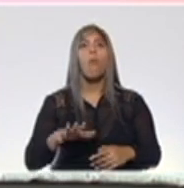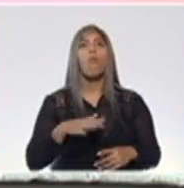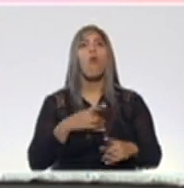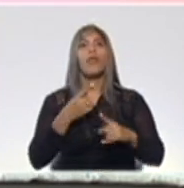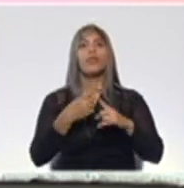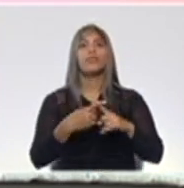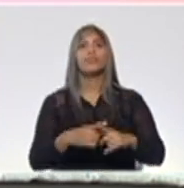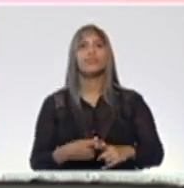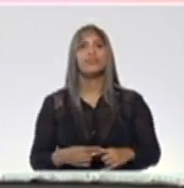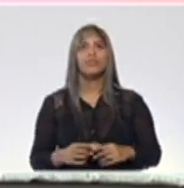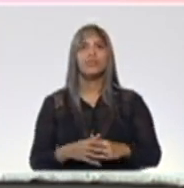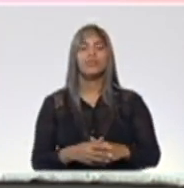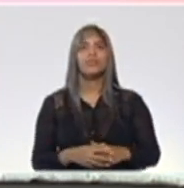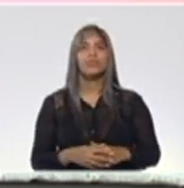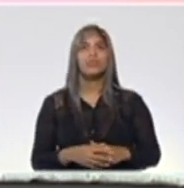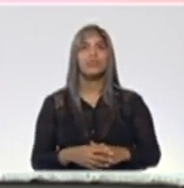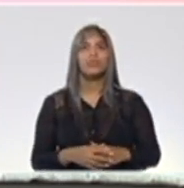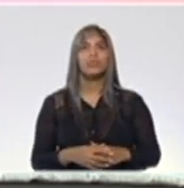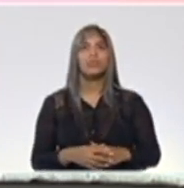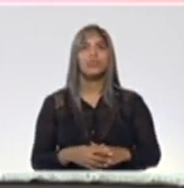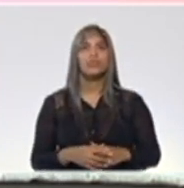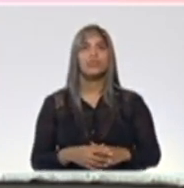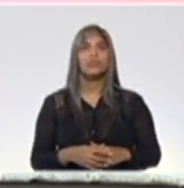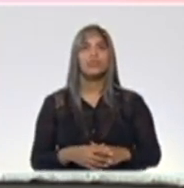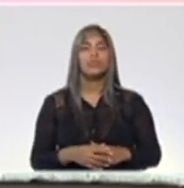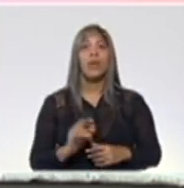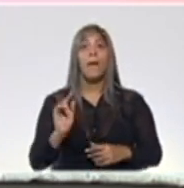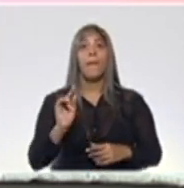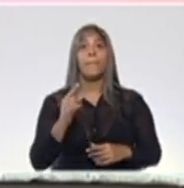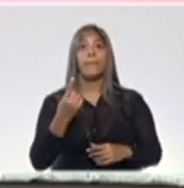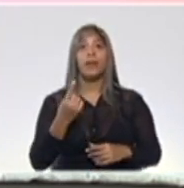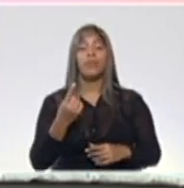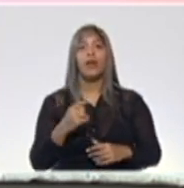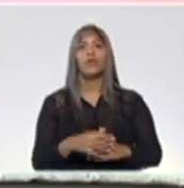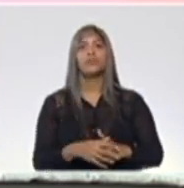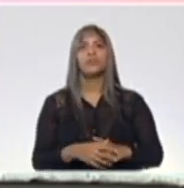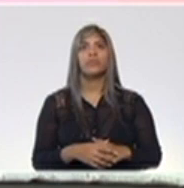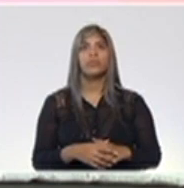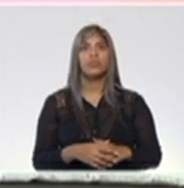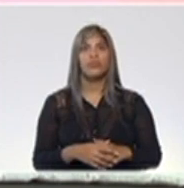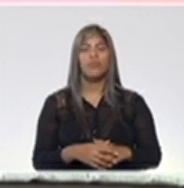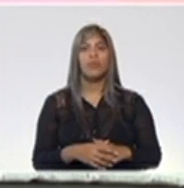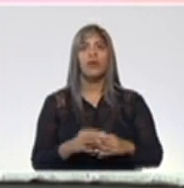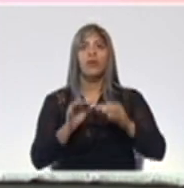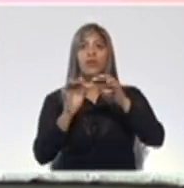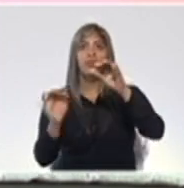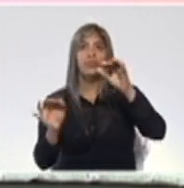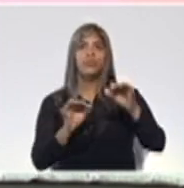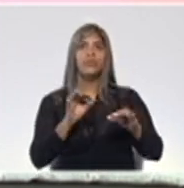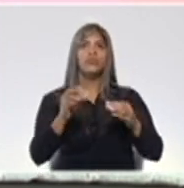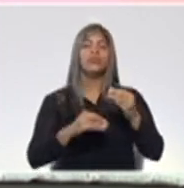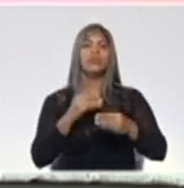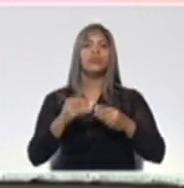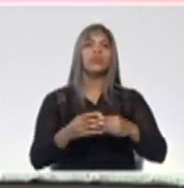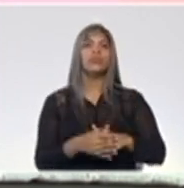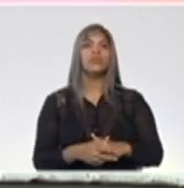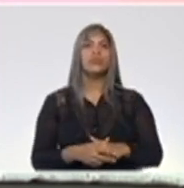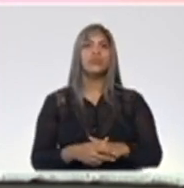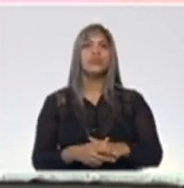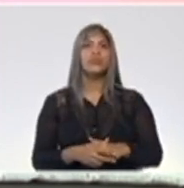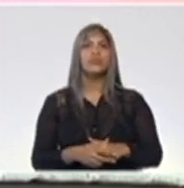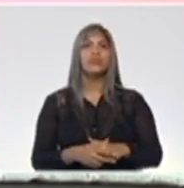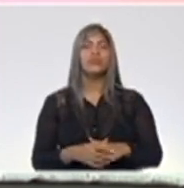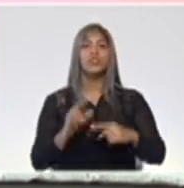calcular del rombo? En primer lugar, el perímetro. Y el perímetro lo podemos calcular